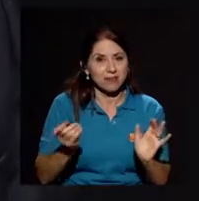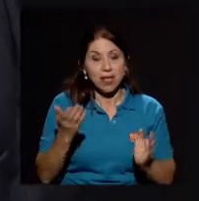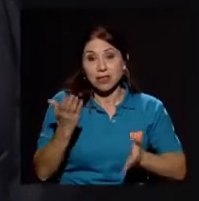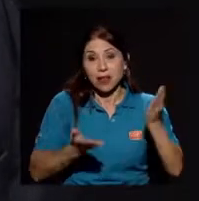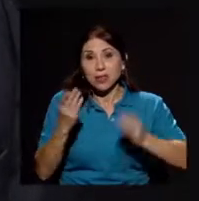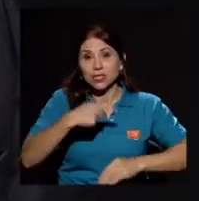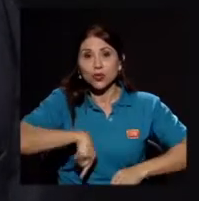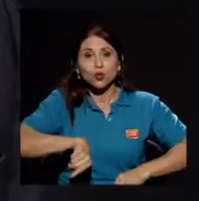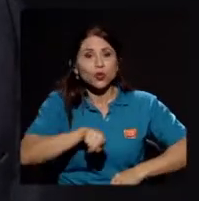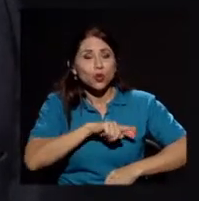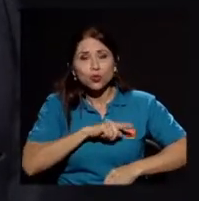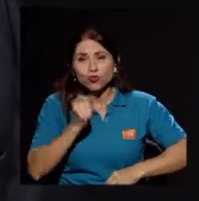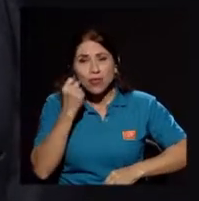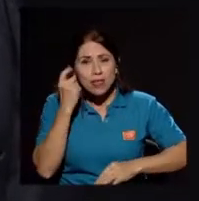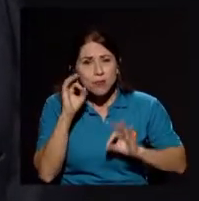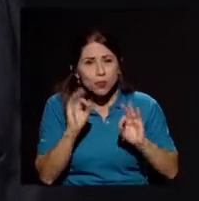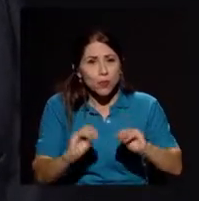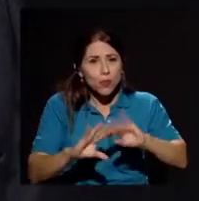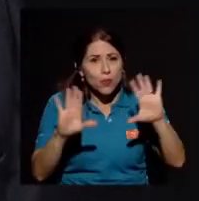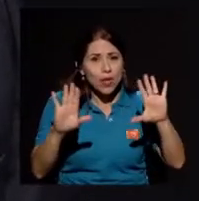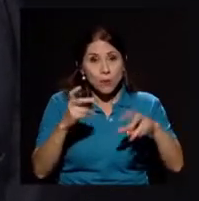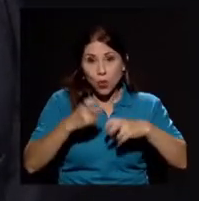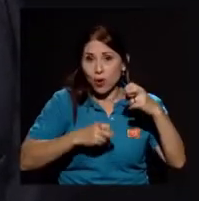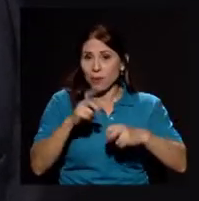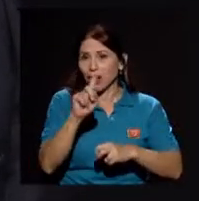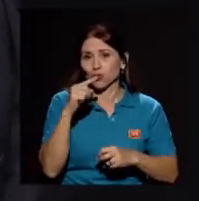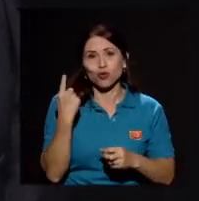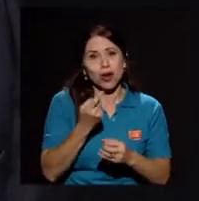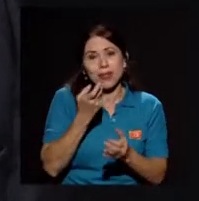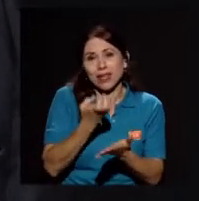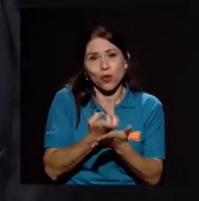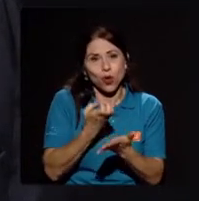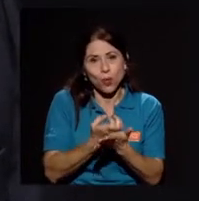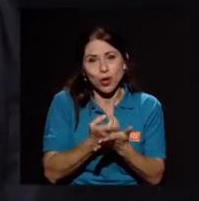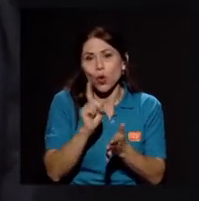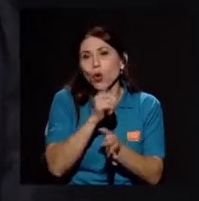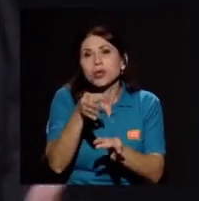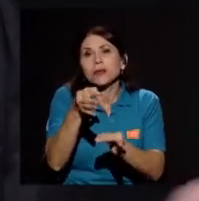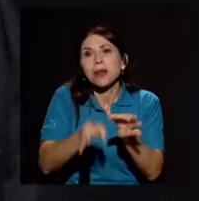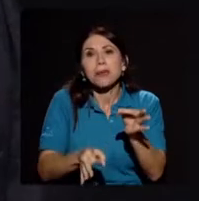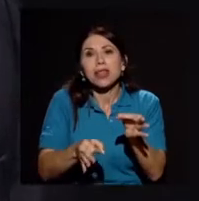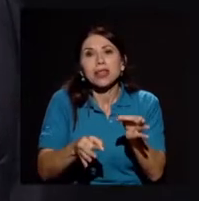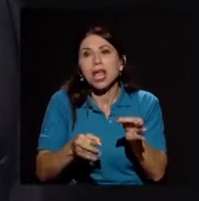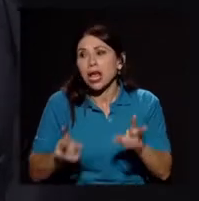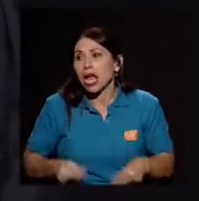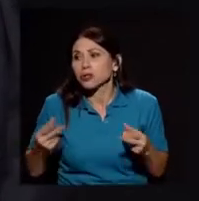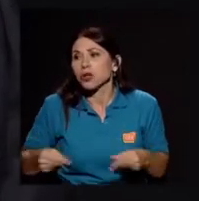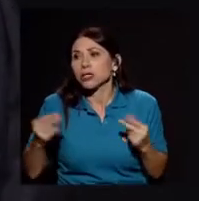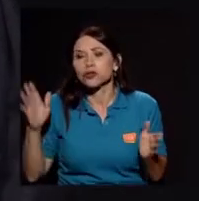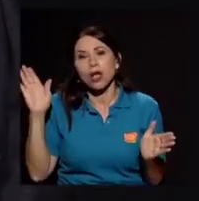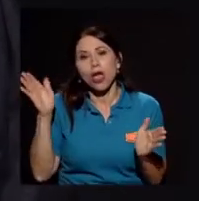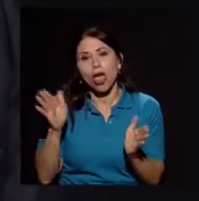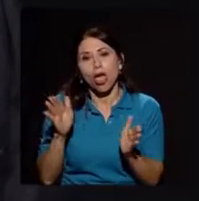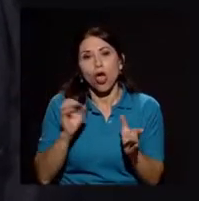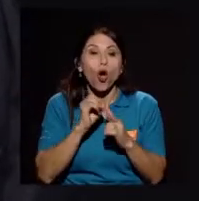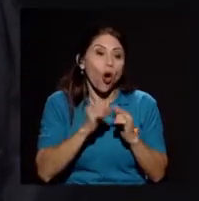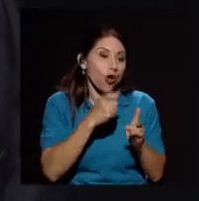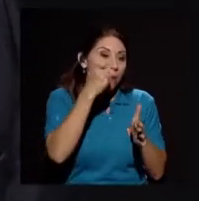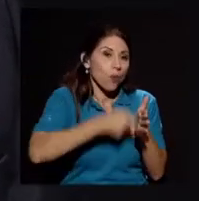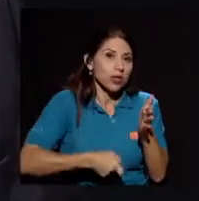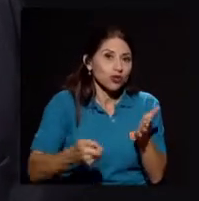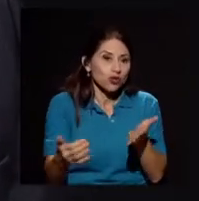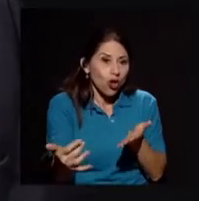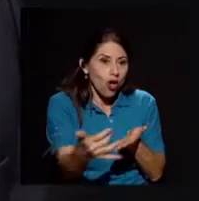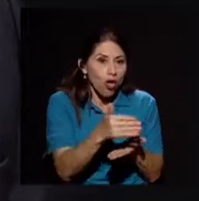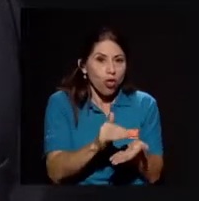es que el problema no es económico solamente no es simplemente de recortar el gasto sobre subir impuestos sino más bien